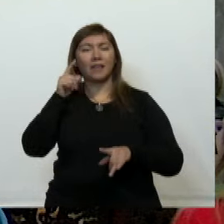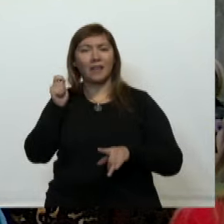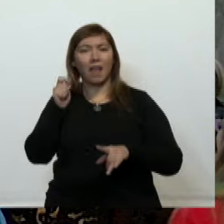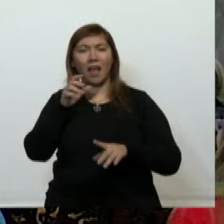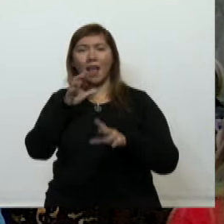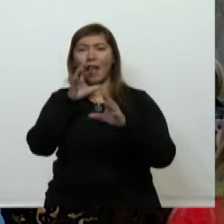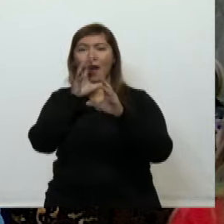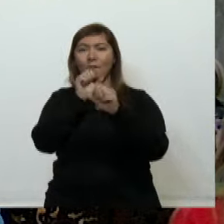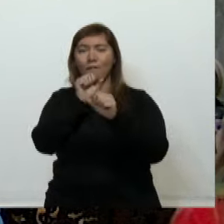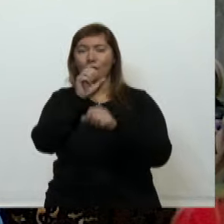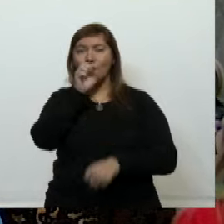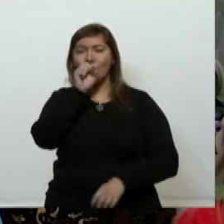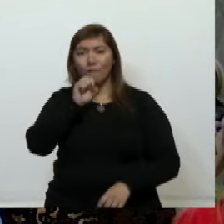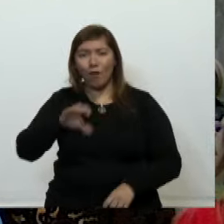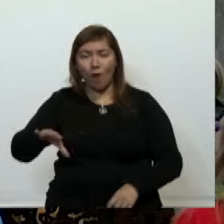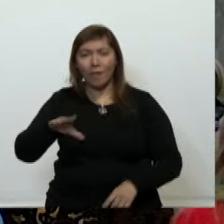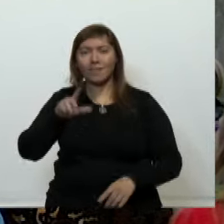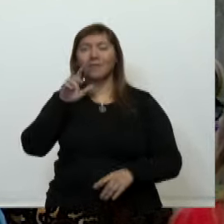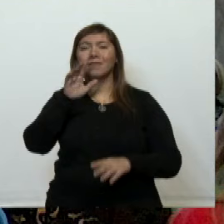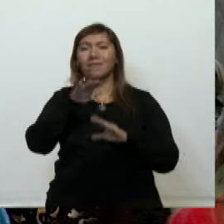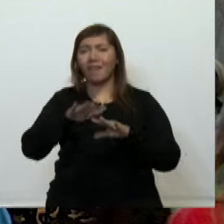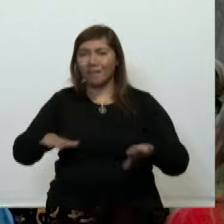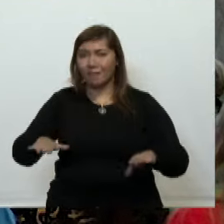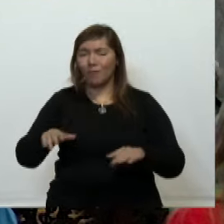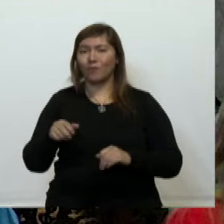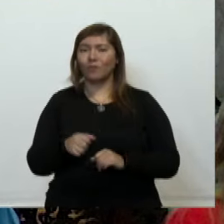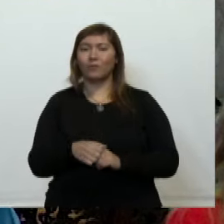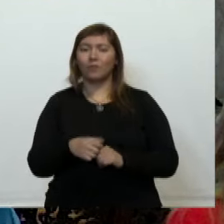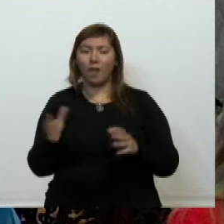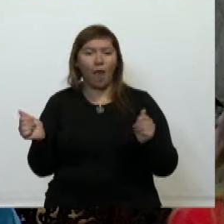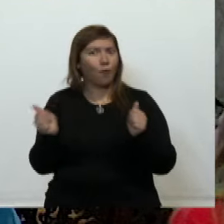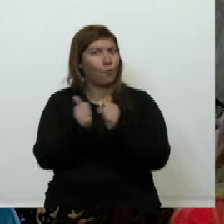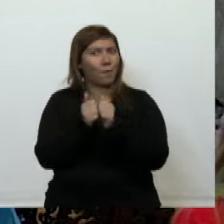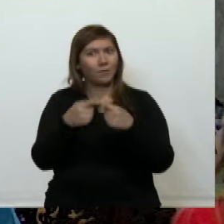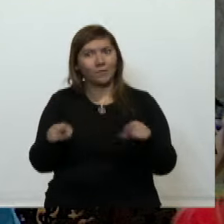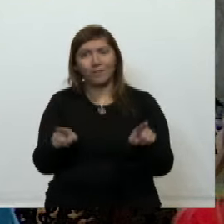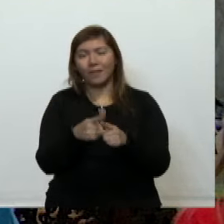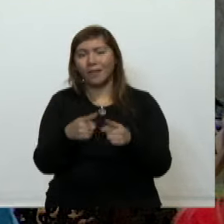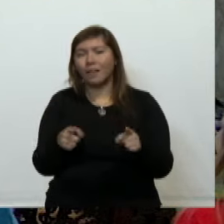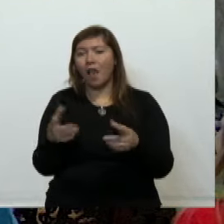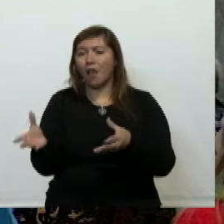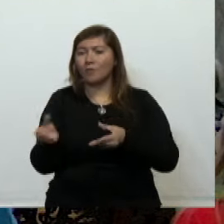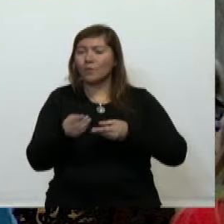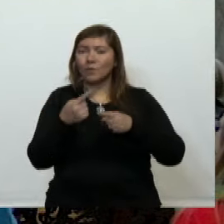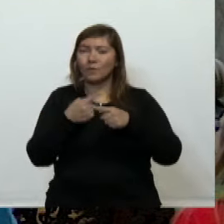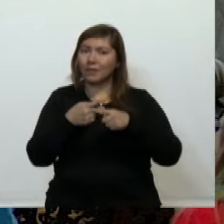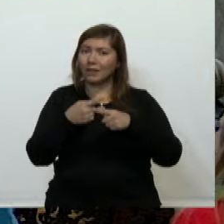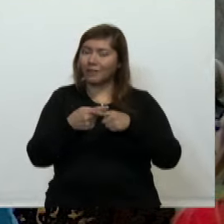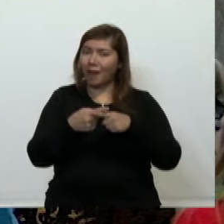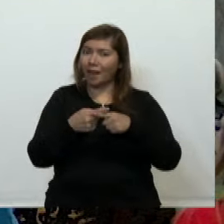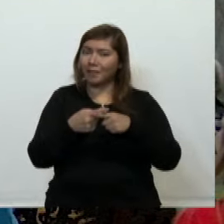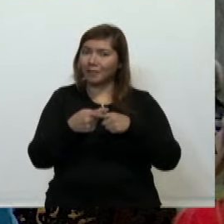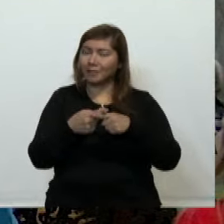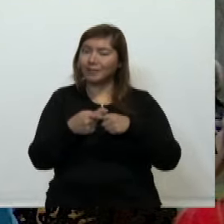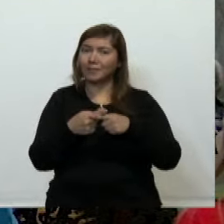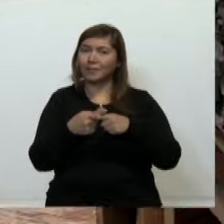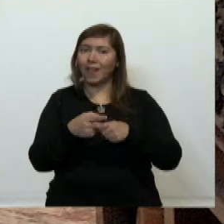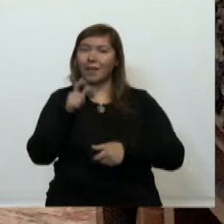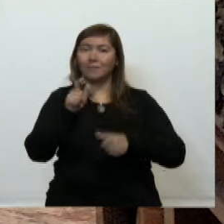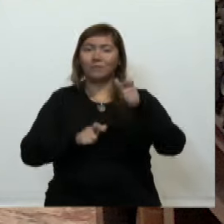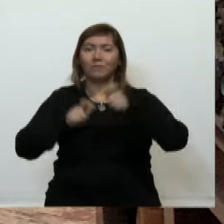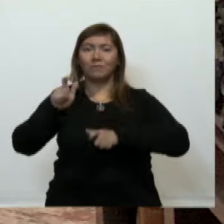Así que muchísimas gracias por estar todos aquí, por ayudarnos a celebrar, y especialmente ayudar a celebrar a tanta gente que a veces con